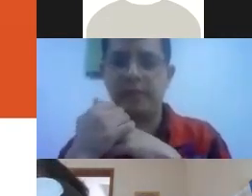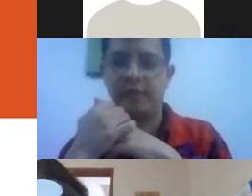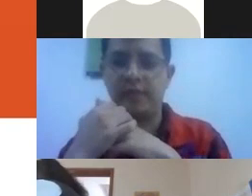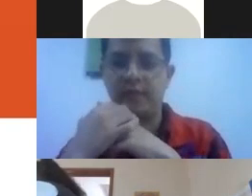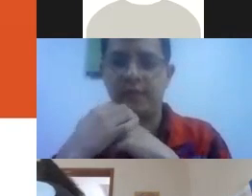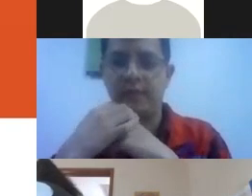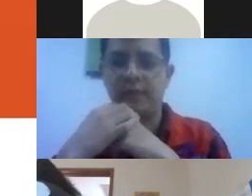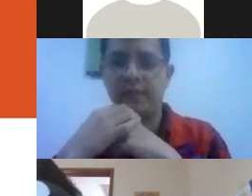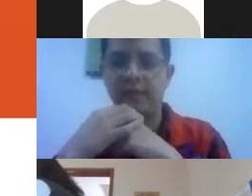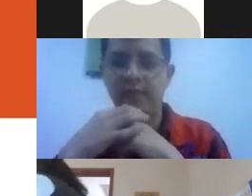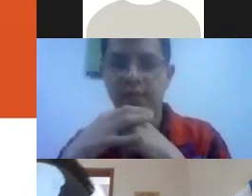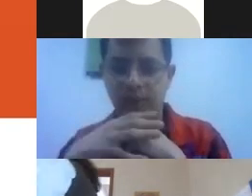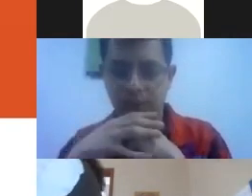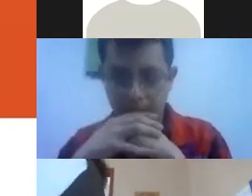pensar